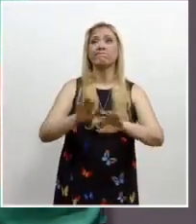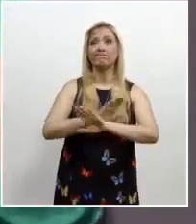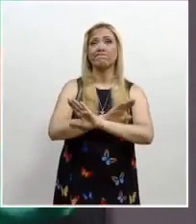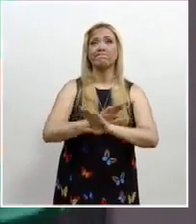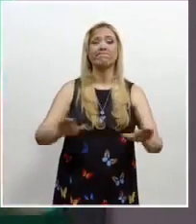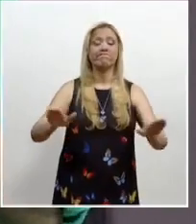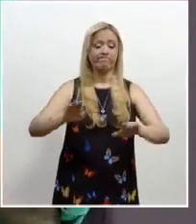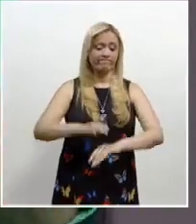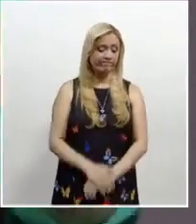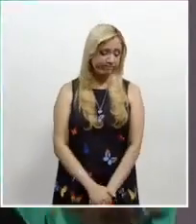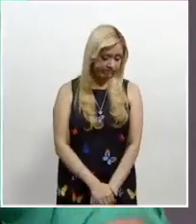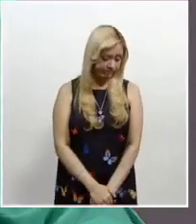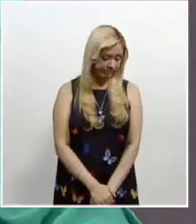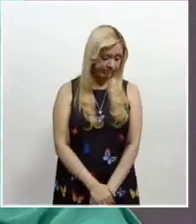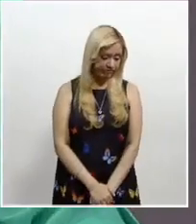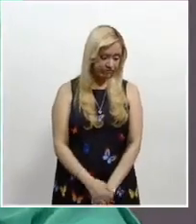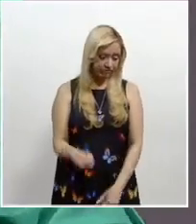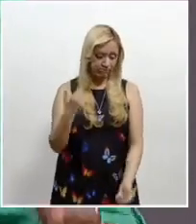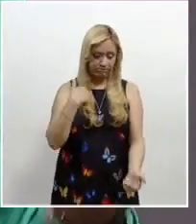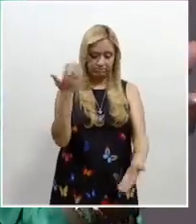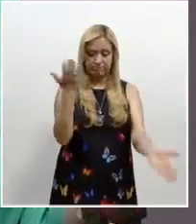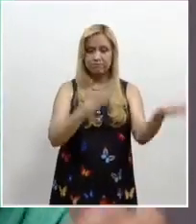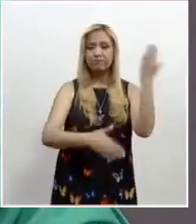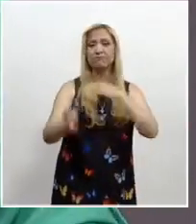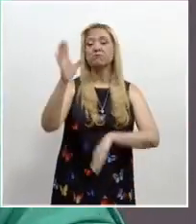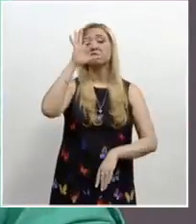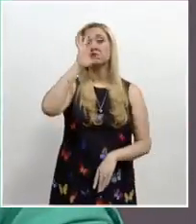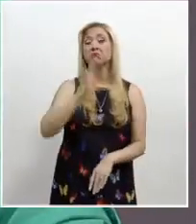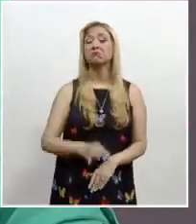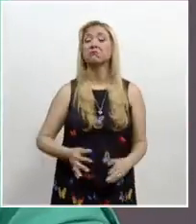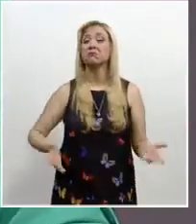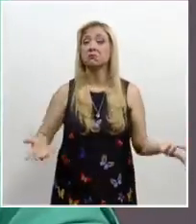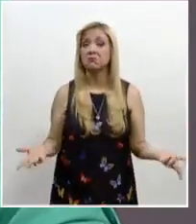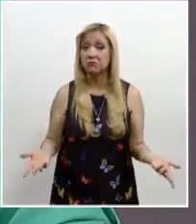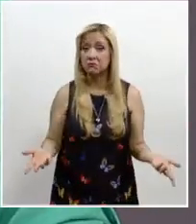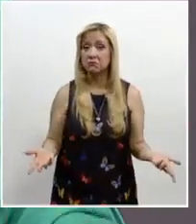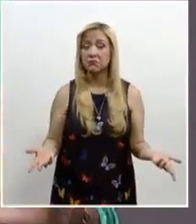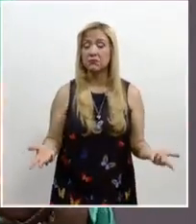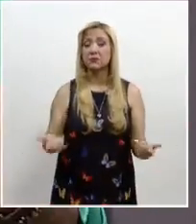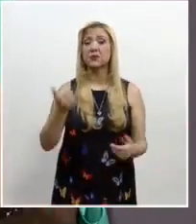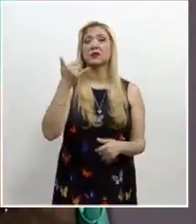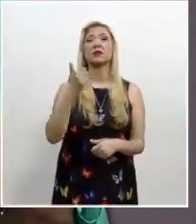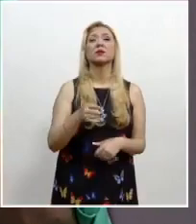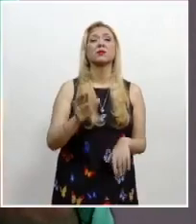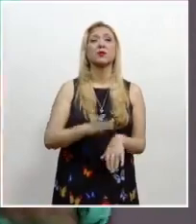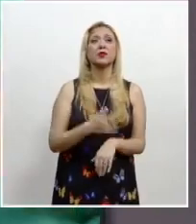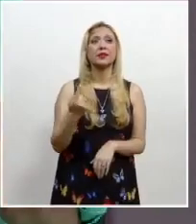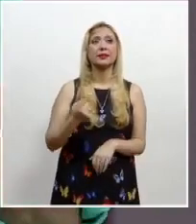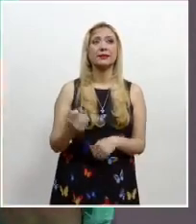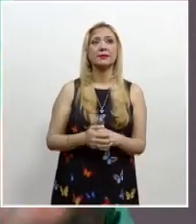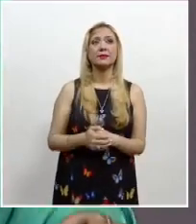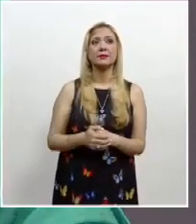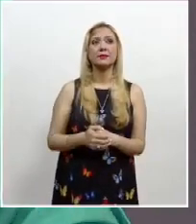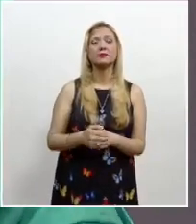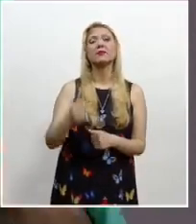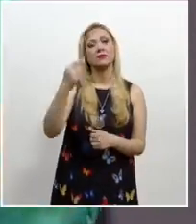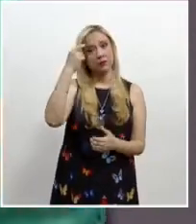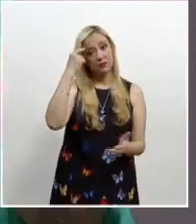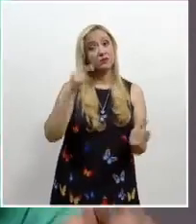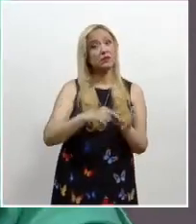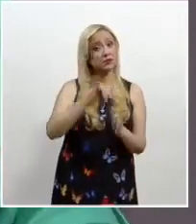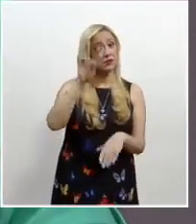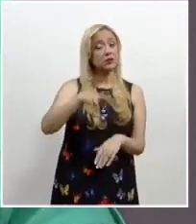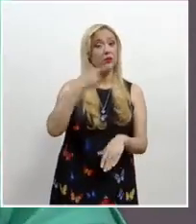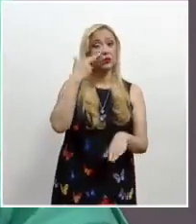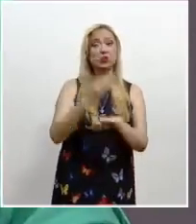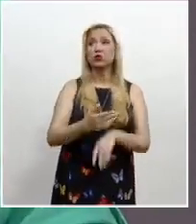proyección personal que tenemos en la vida laboral, pero además porque creo que es una responsabilidad de